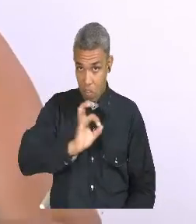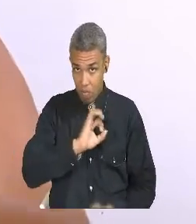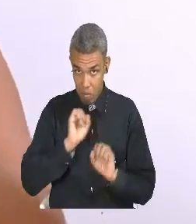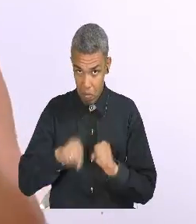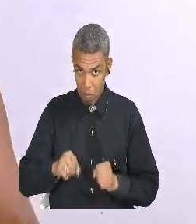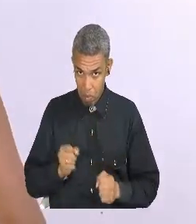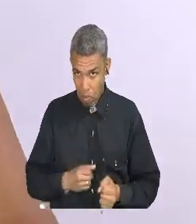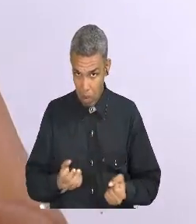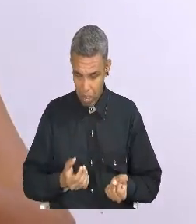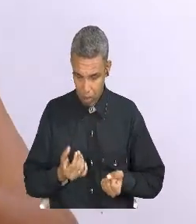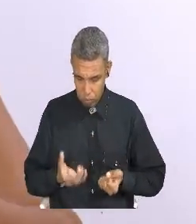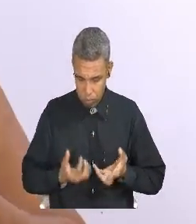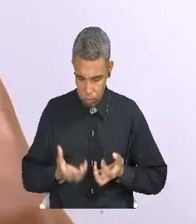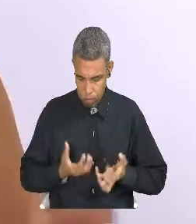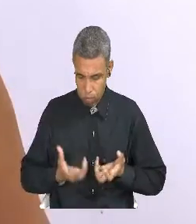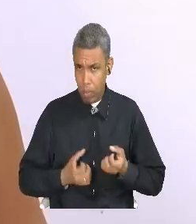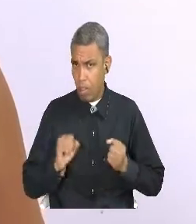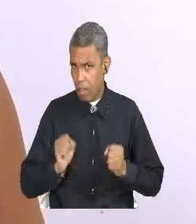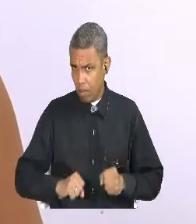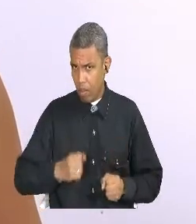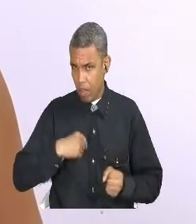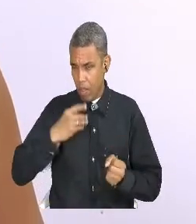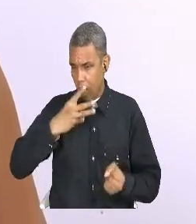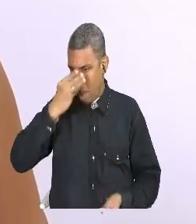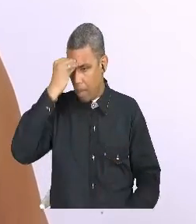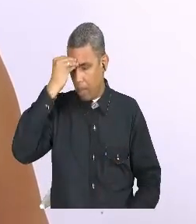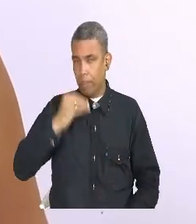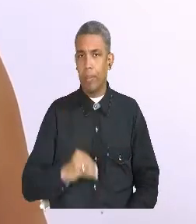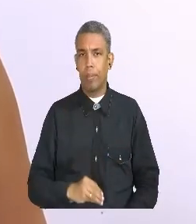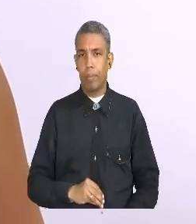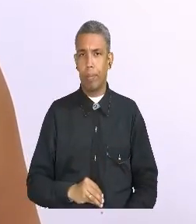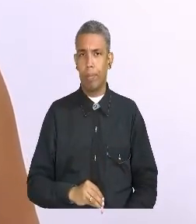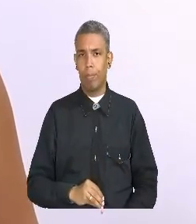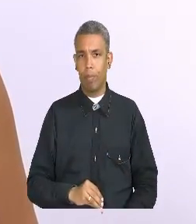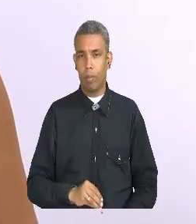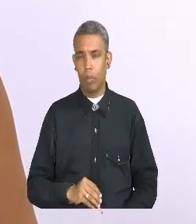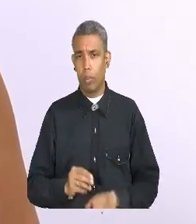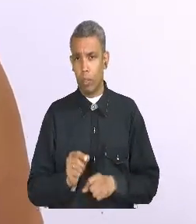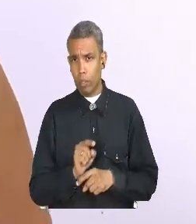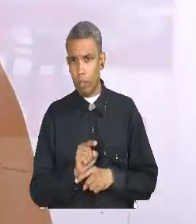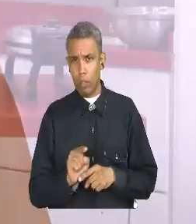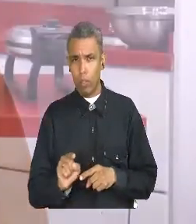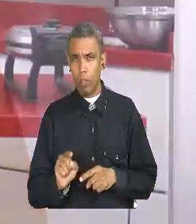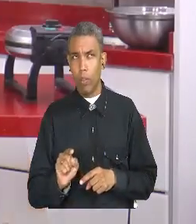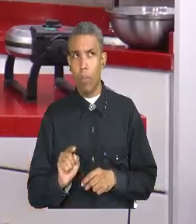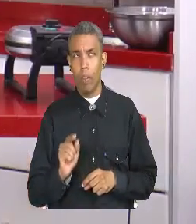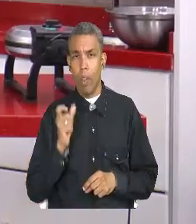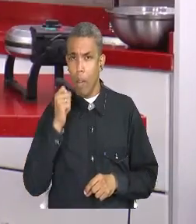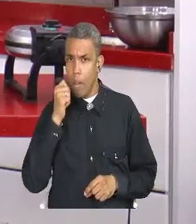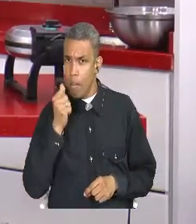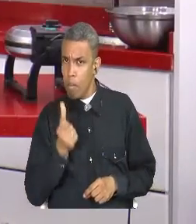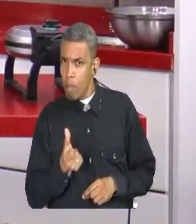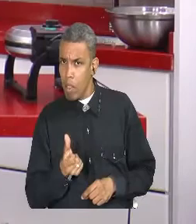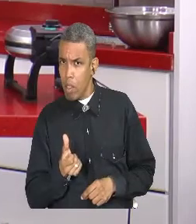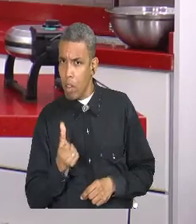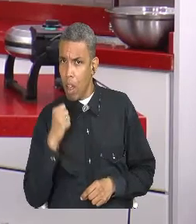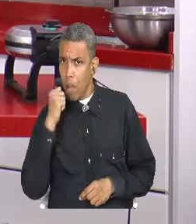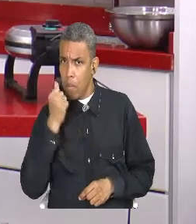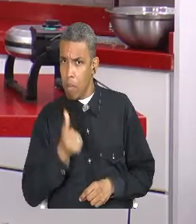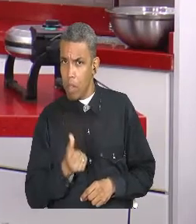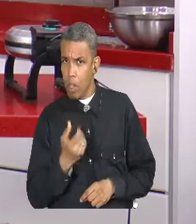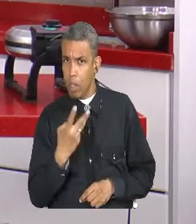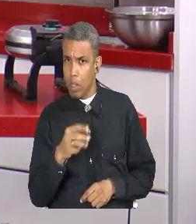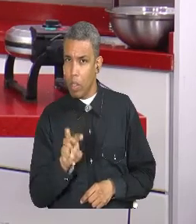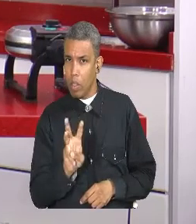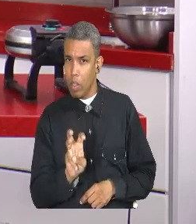para esta semana, pues para esta semana sí, porque si mal no estoy, es el 18 de marzo. Sí, creo que sí. Bueno, el 18 de marzo,